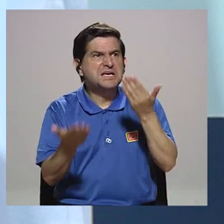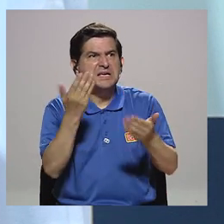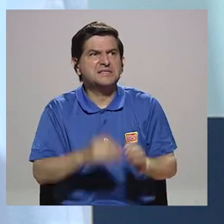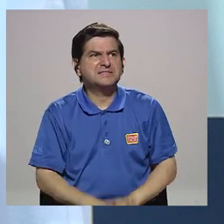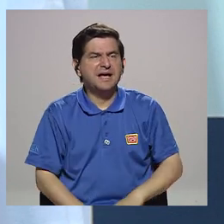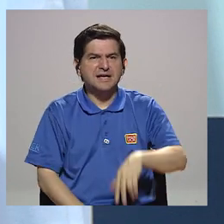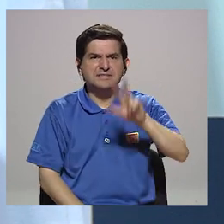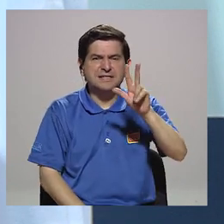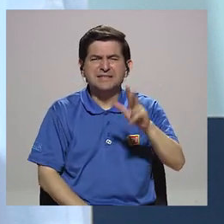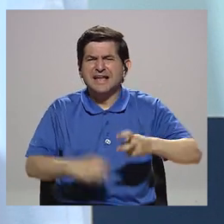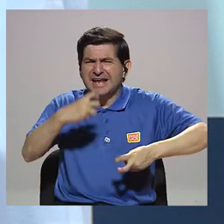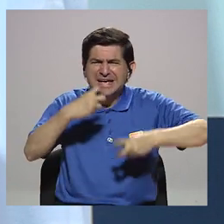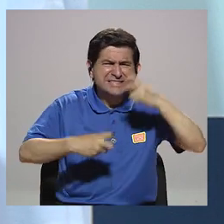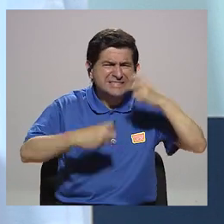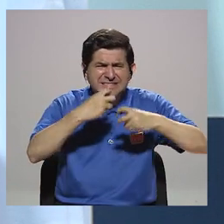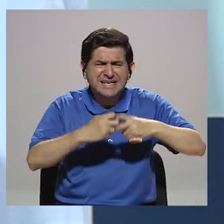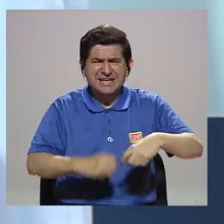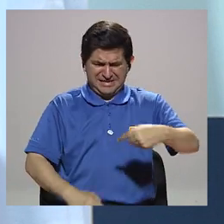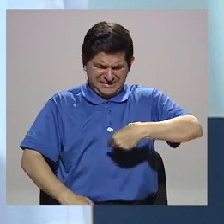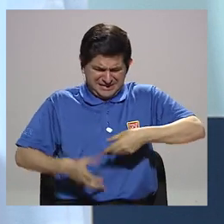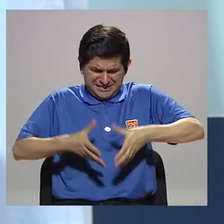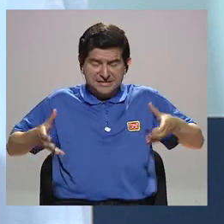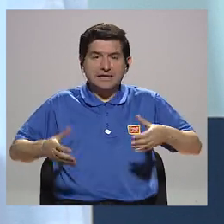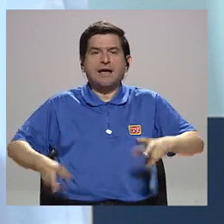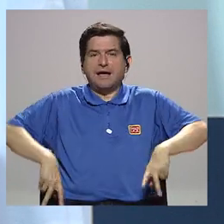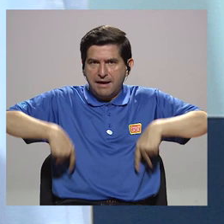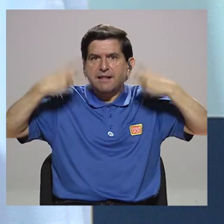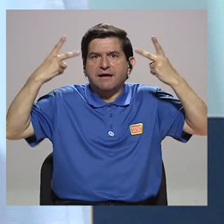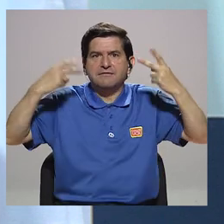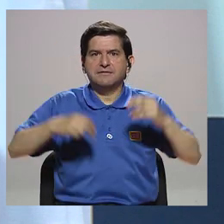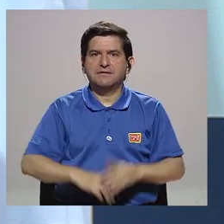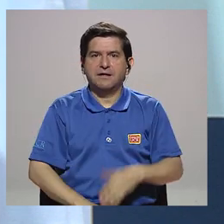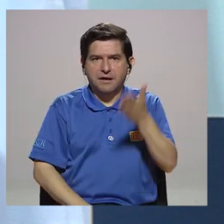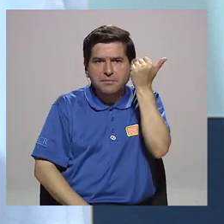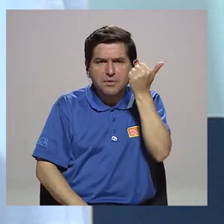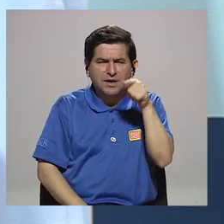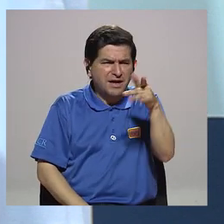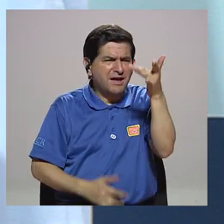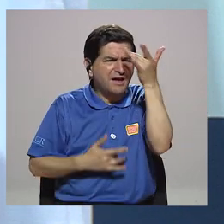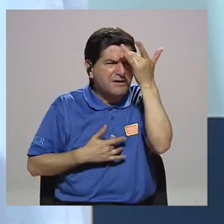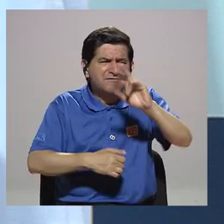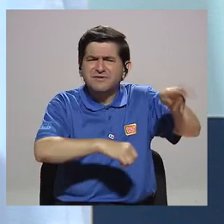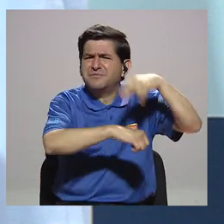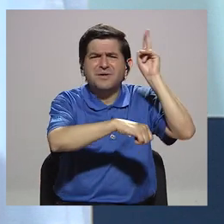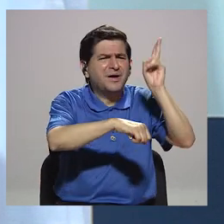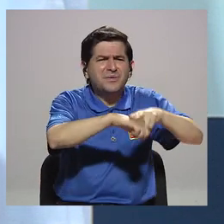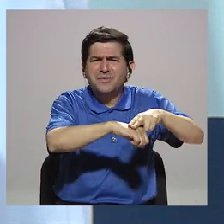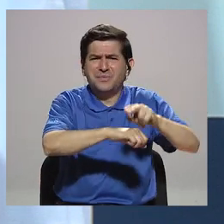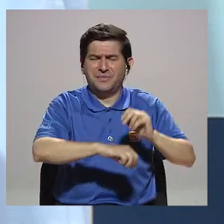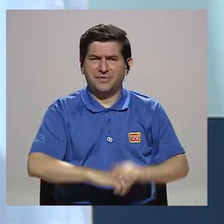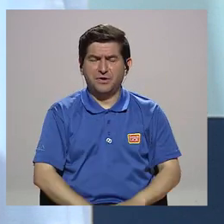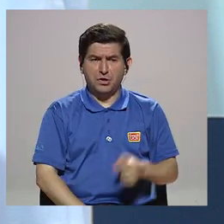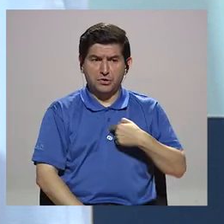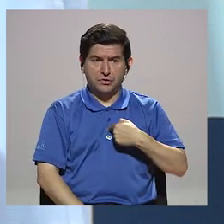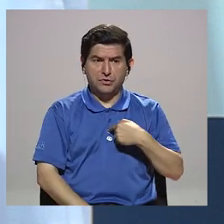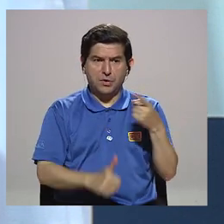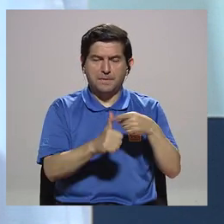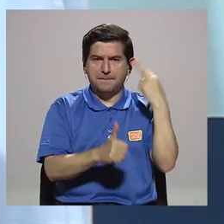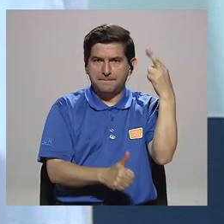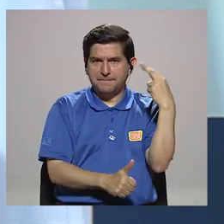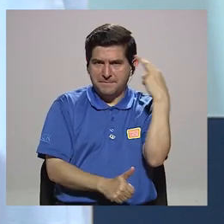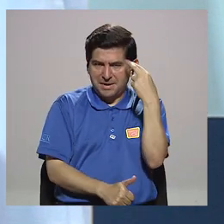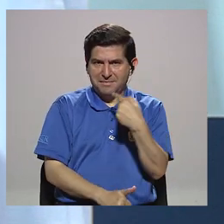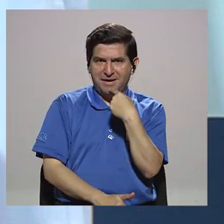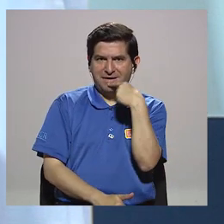por lo menos ha tenido unas 3 crisis de gastritis en su vida, porque es una enfermedad muy frecuente. Uh-huh. Y yo la